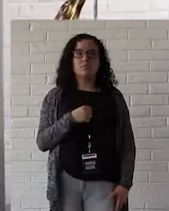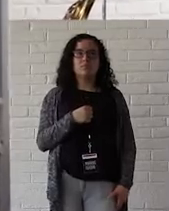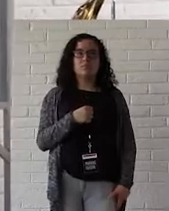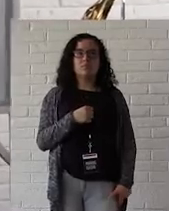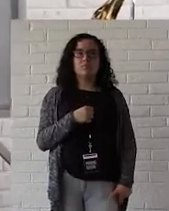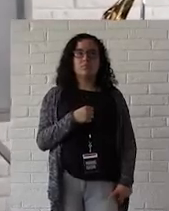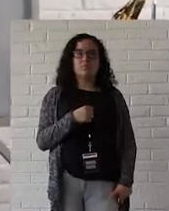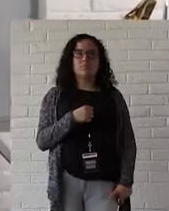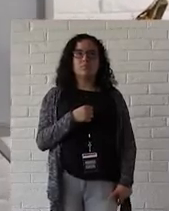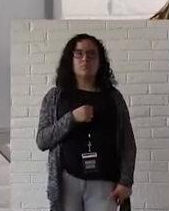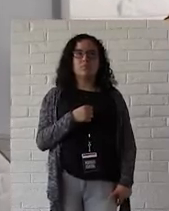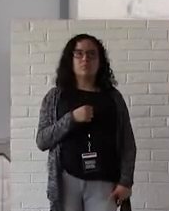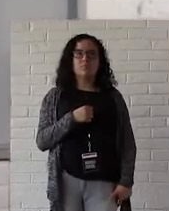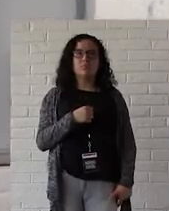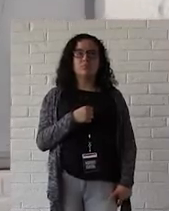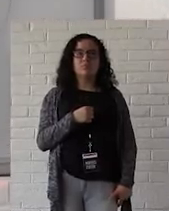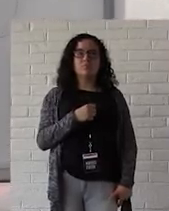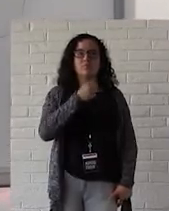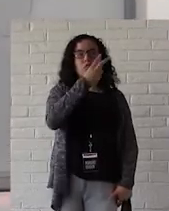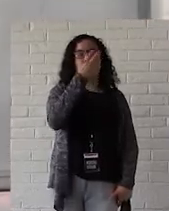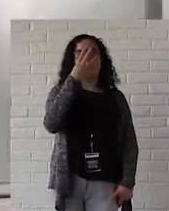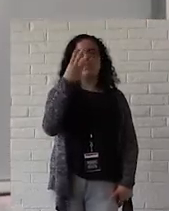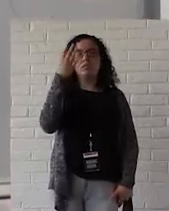Cuatro. Ok.